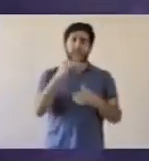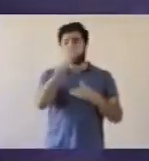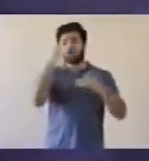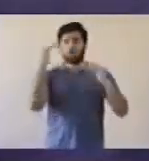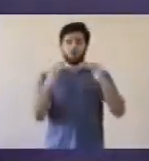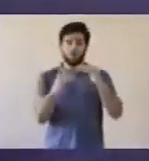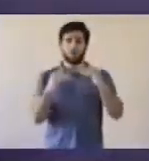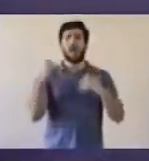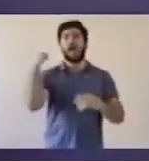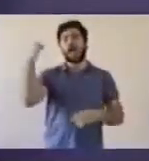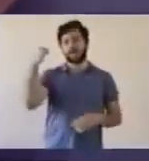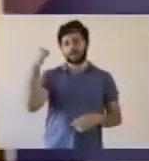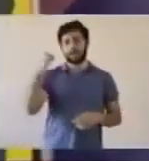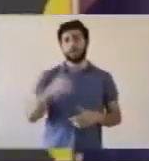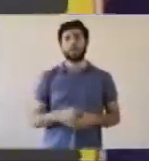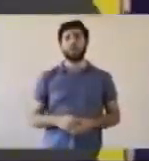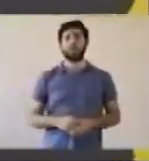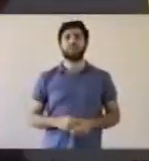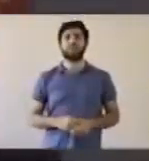subcampeón.